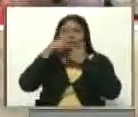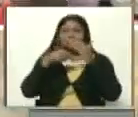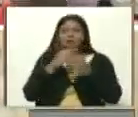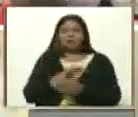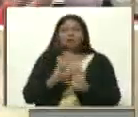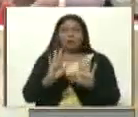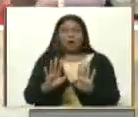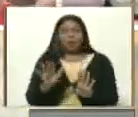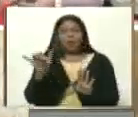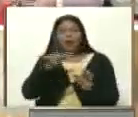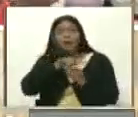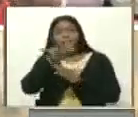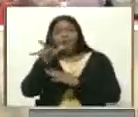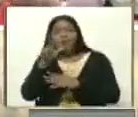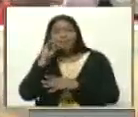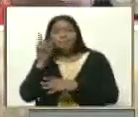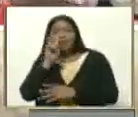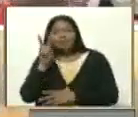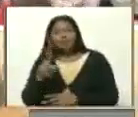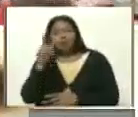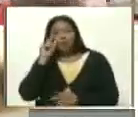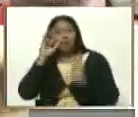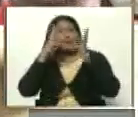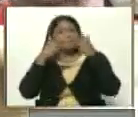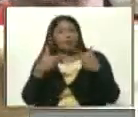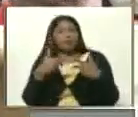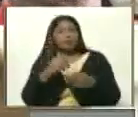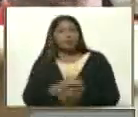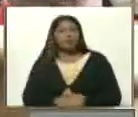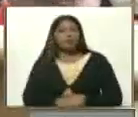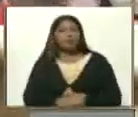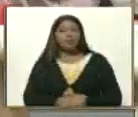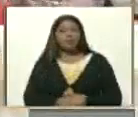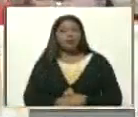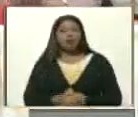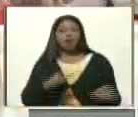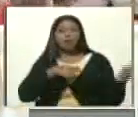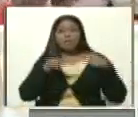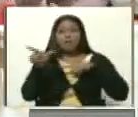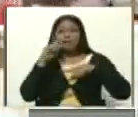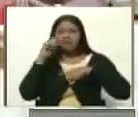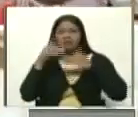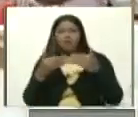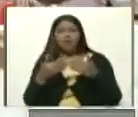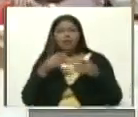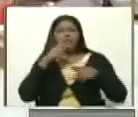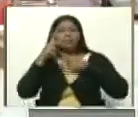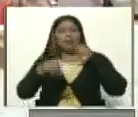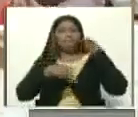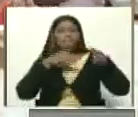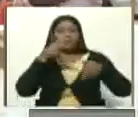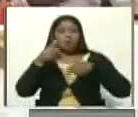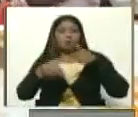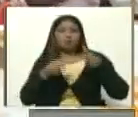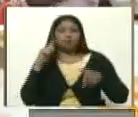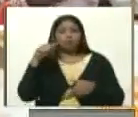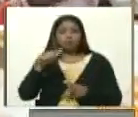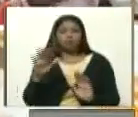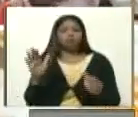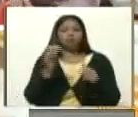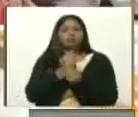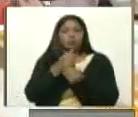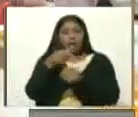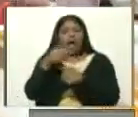avión venezolano de una empresa, de una empresa filial de Conviasa, de transporte, sí es retenido